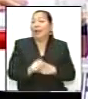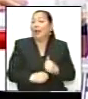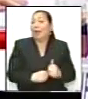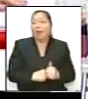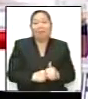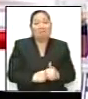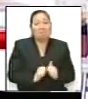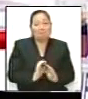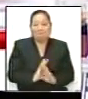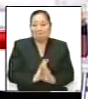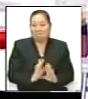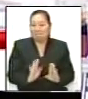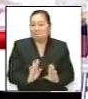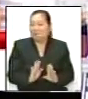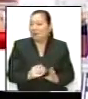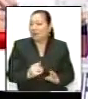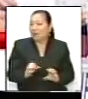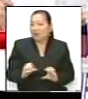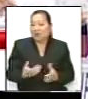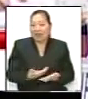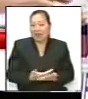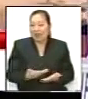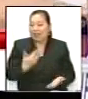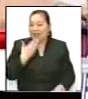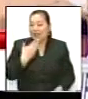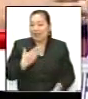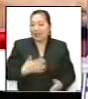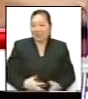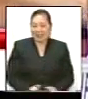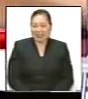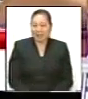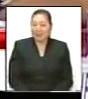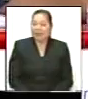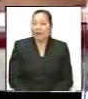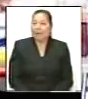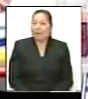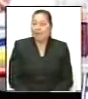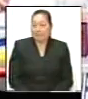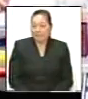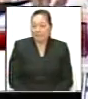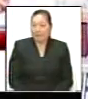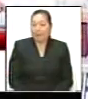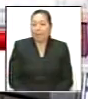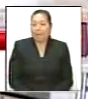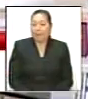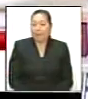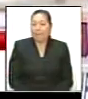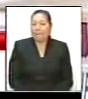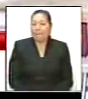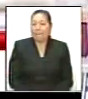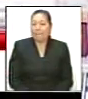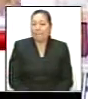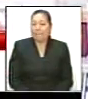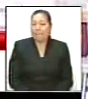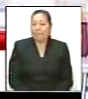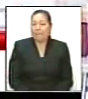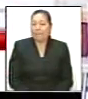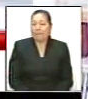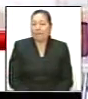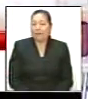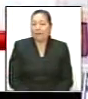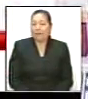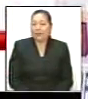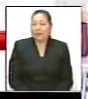y en realidad no se ha hecho nada. Muchísimas gracias. Gracias. Hace usted la palabra el señor congresista